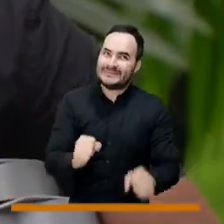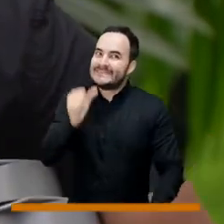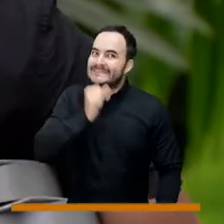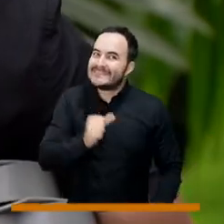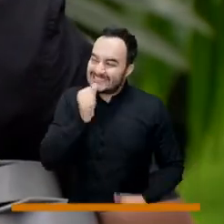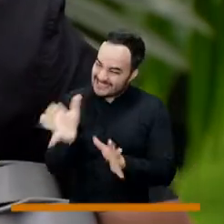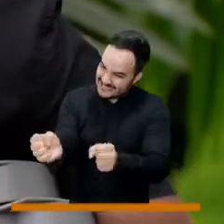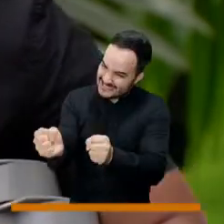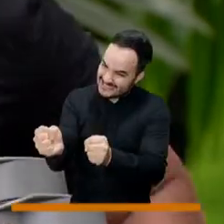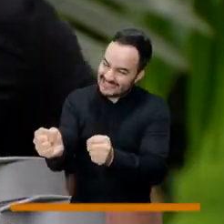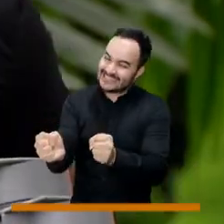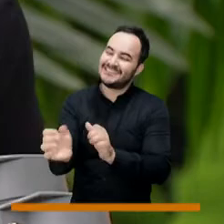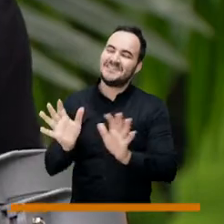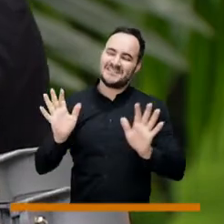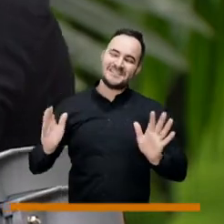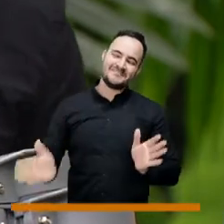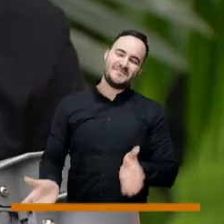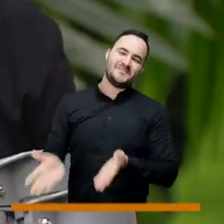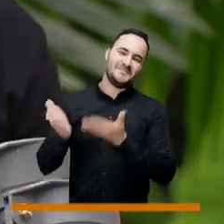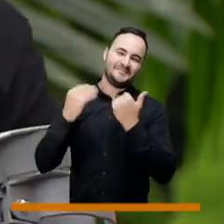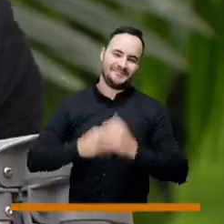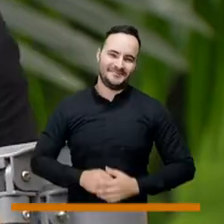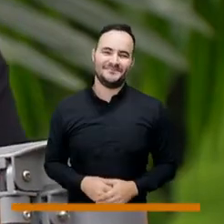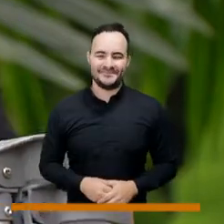Pero sí me dio guerrita.